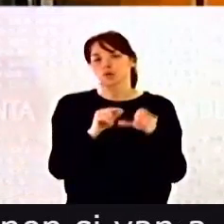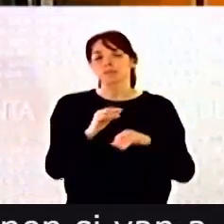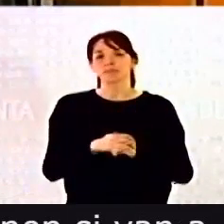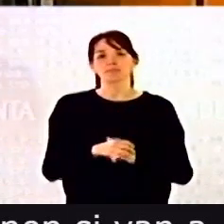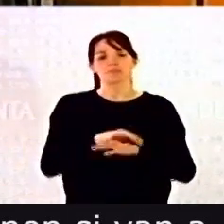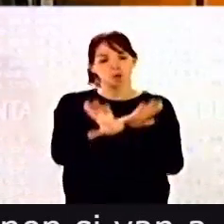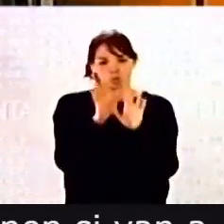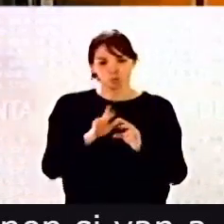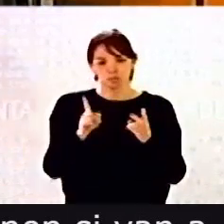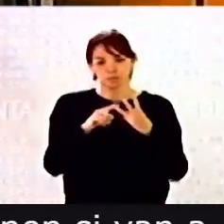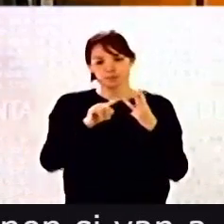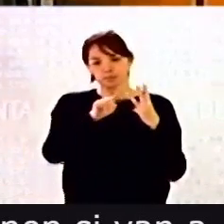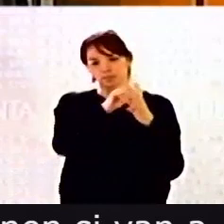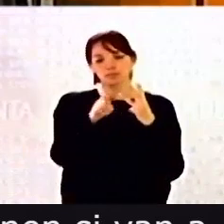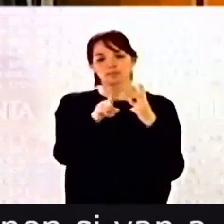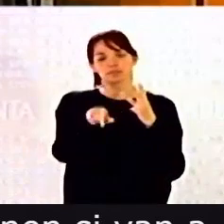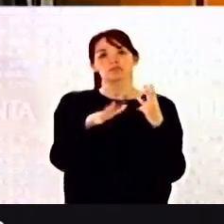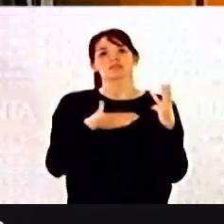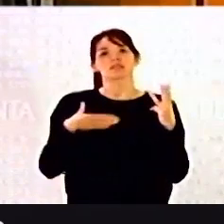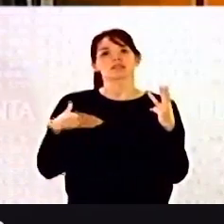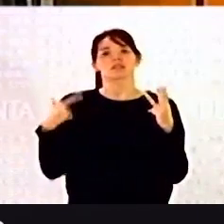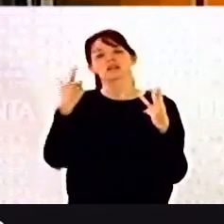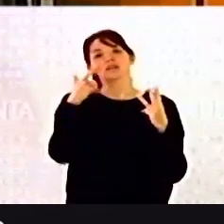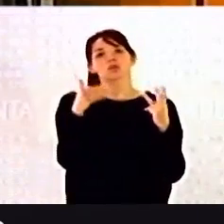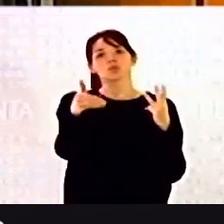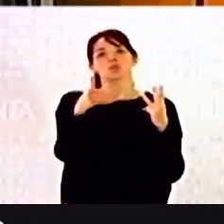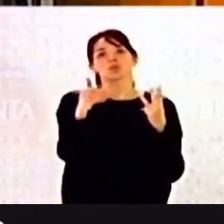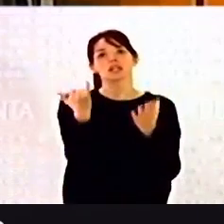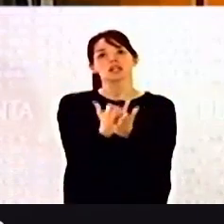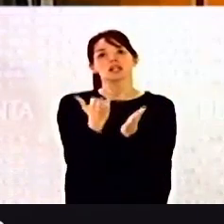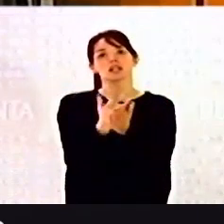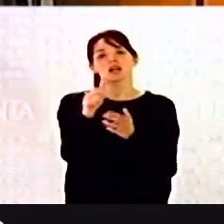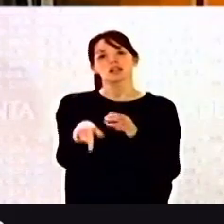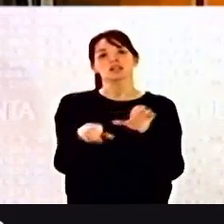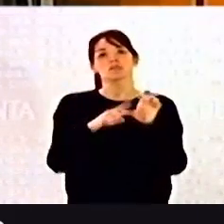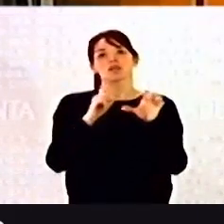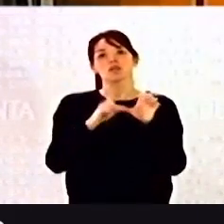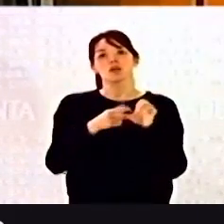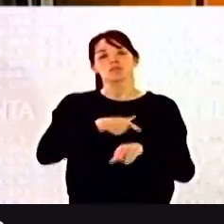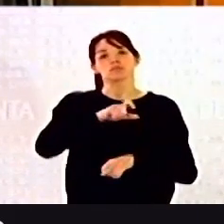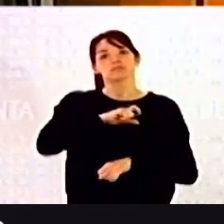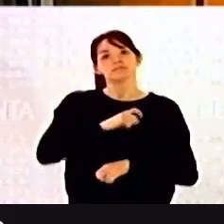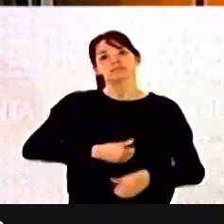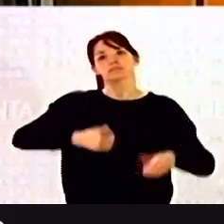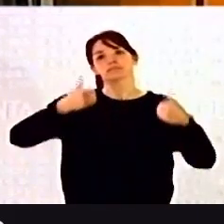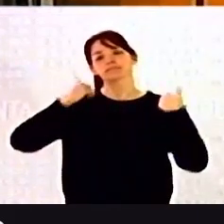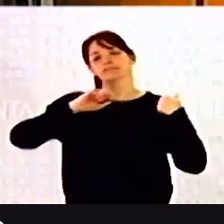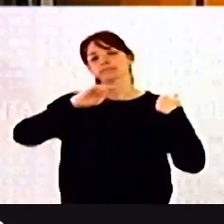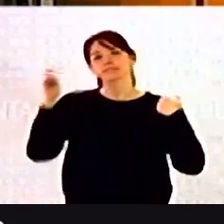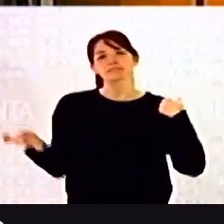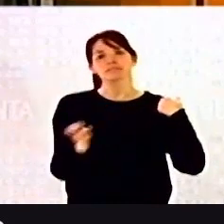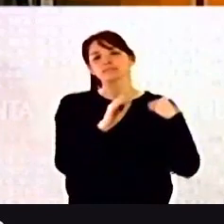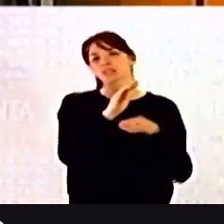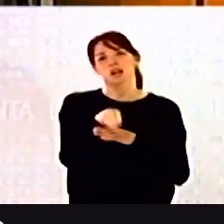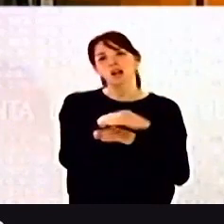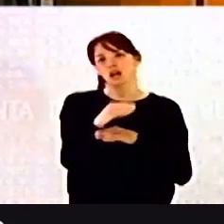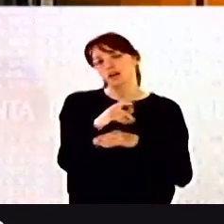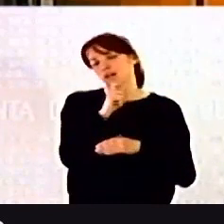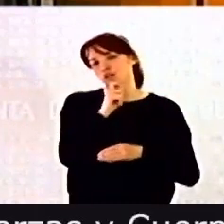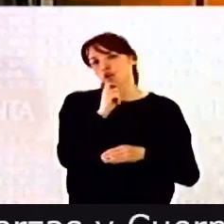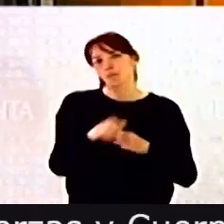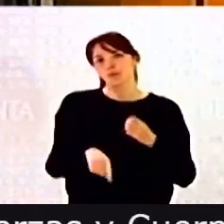saber cuándo se van a realizar los test aquí en Extremadura a las fuerzas y cuerpos de seguridad del Estado. Y por último,